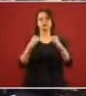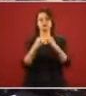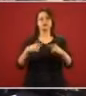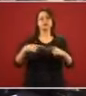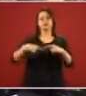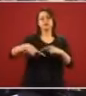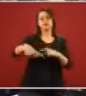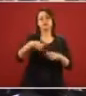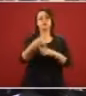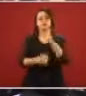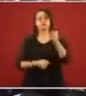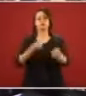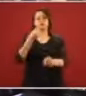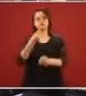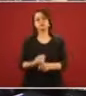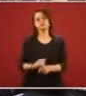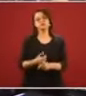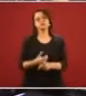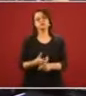año, calculo,